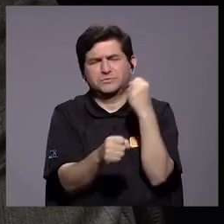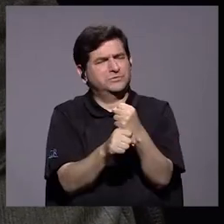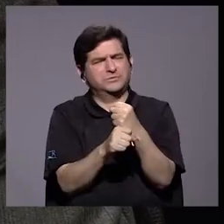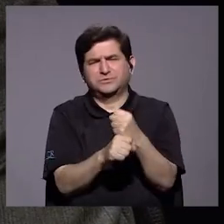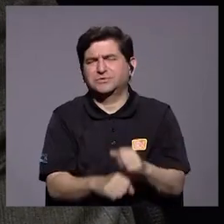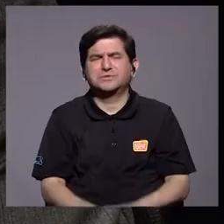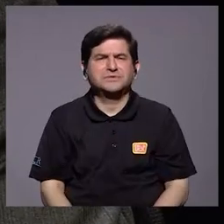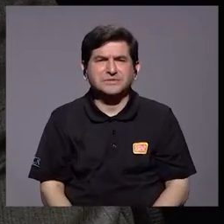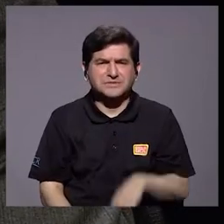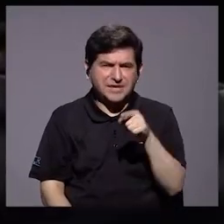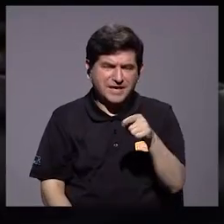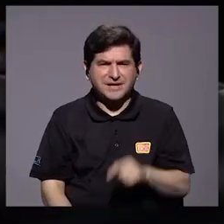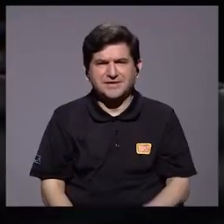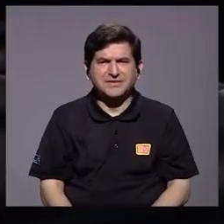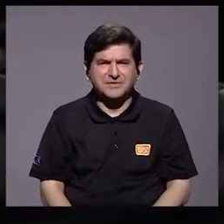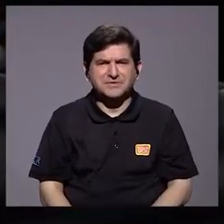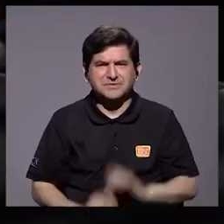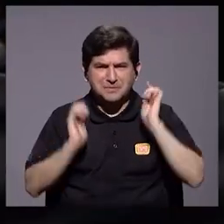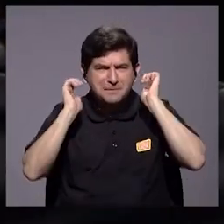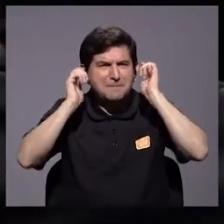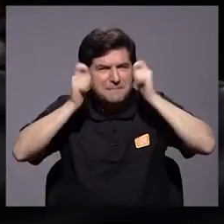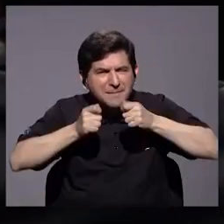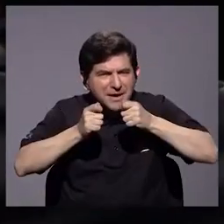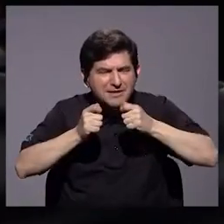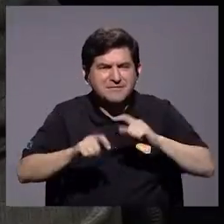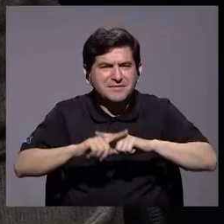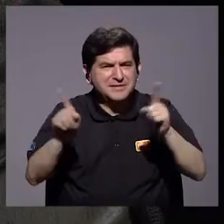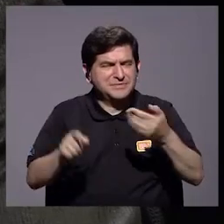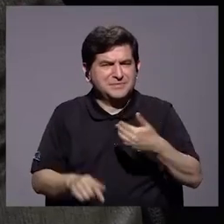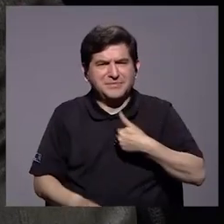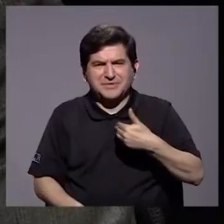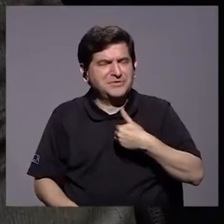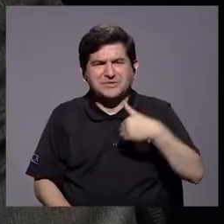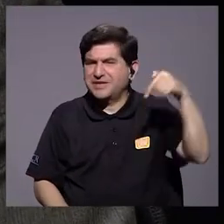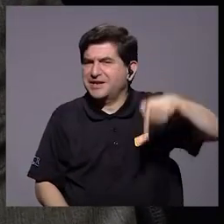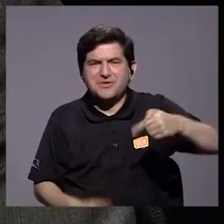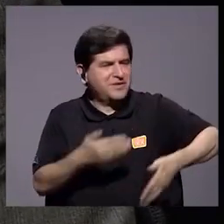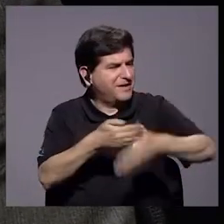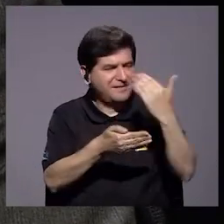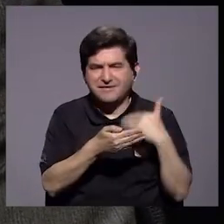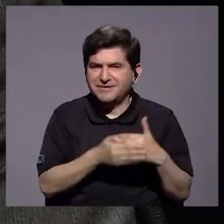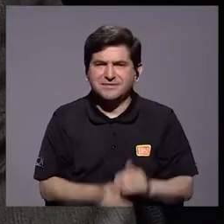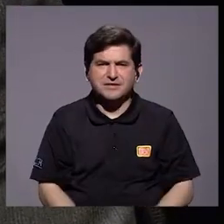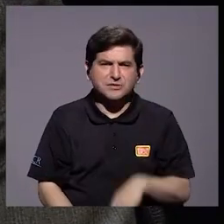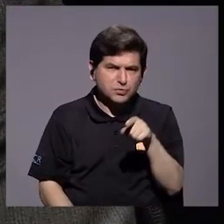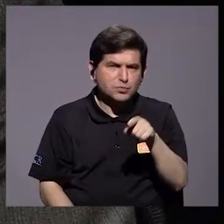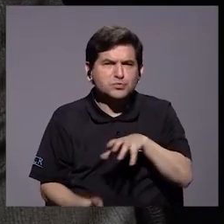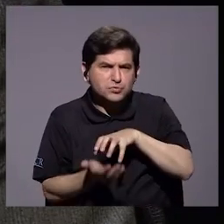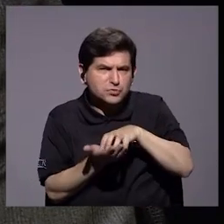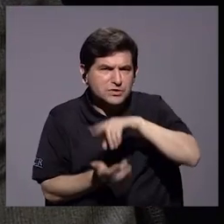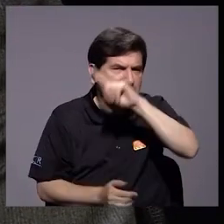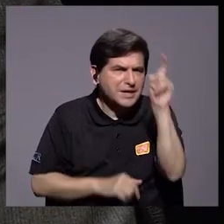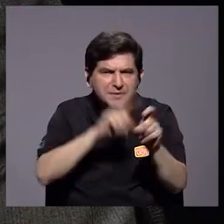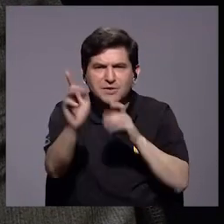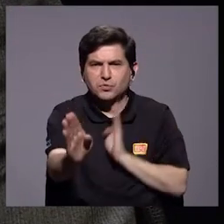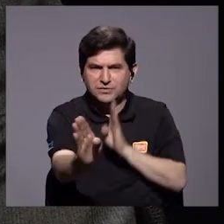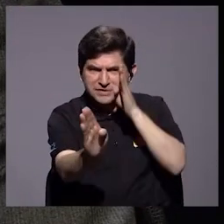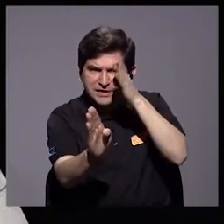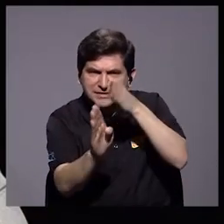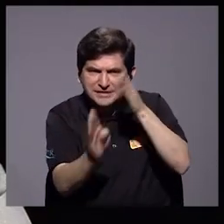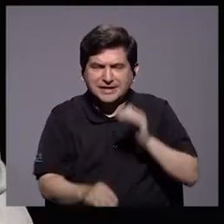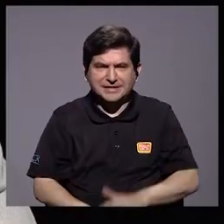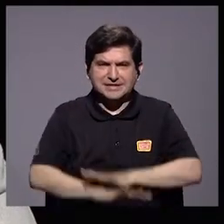años y eso firma no el de magia como suso pero aquí no teníamos eso drama dos de hecho cuestionamientos directos